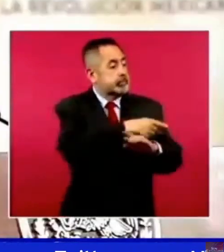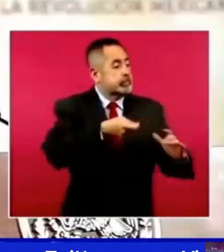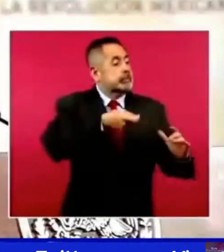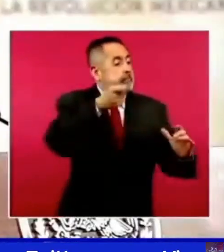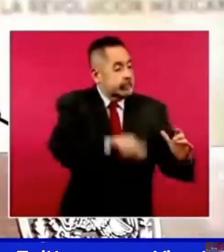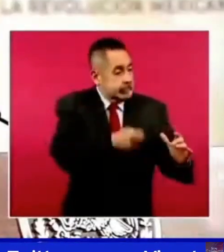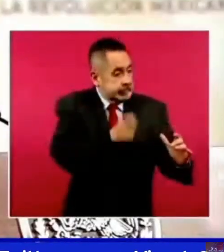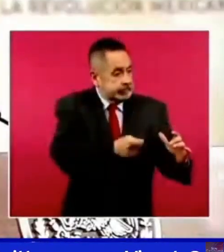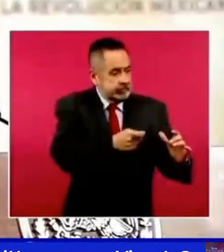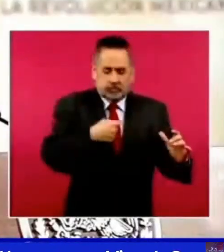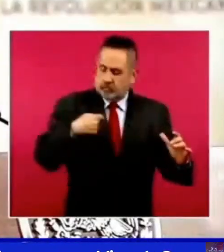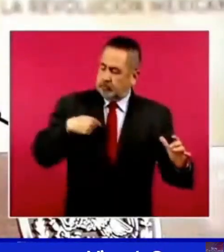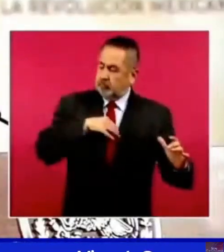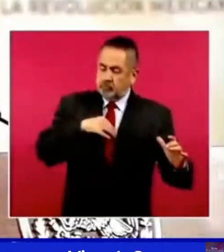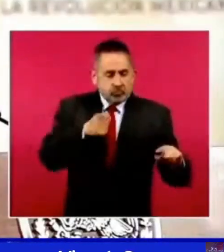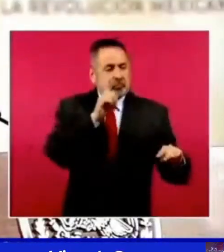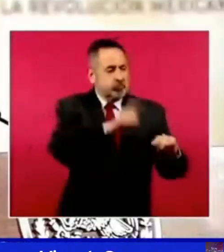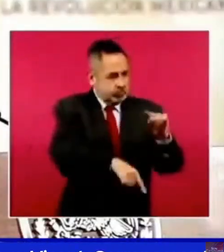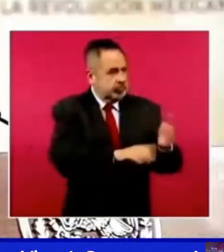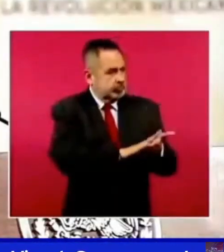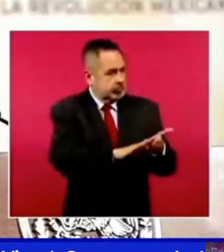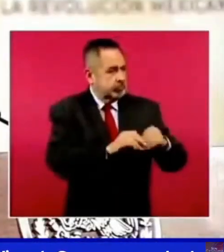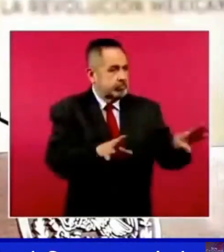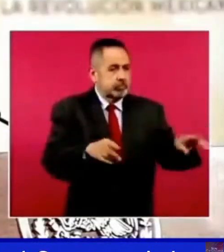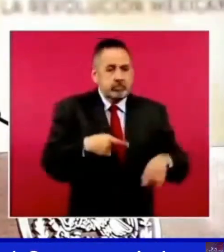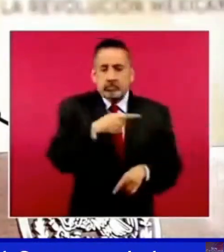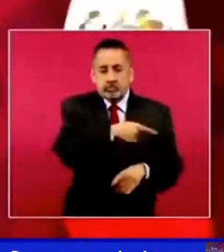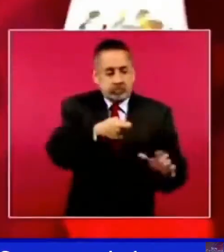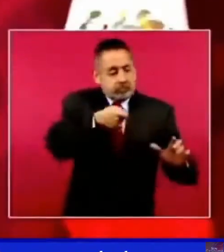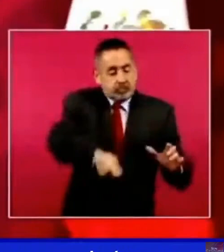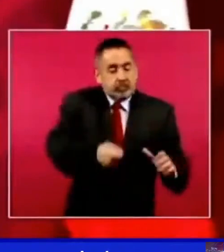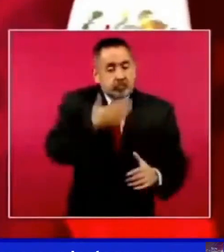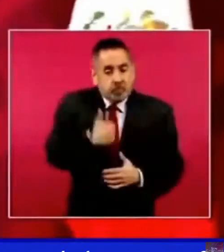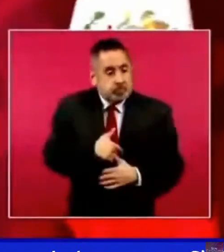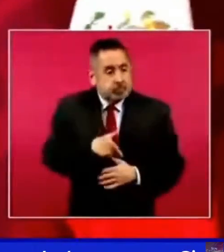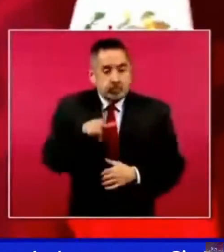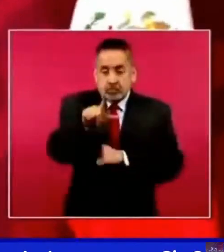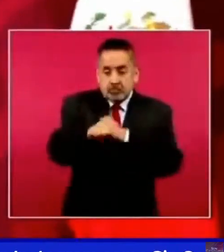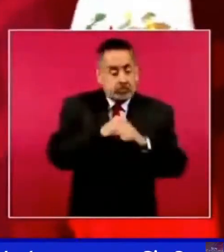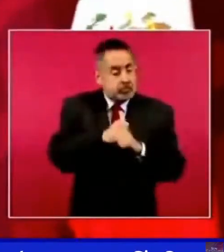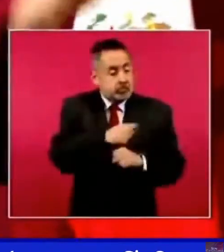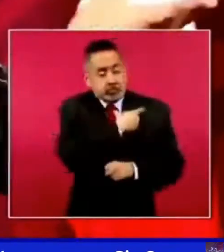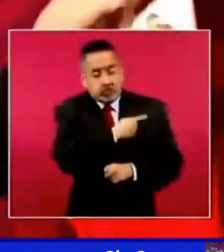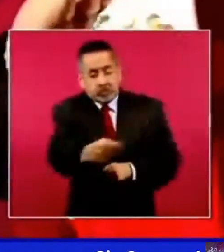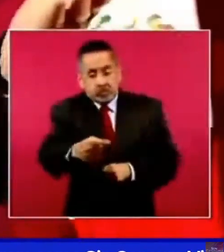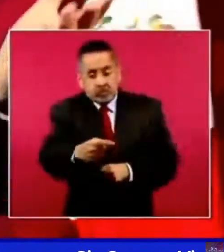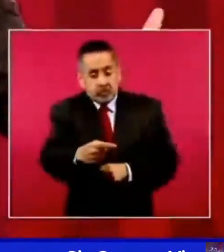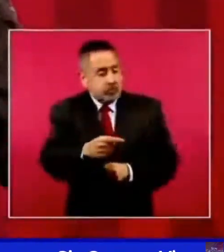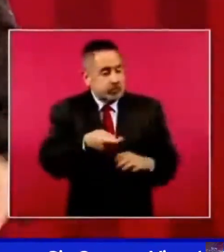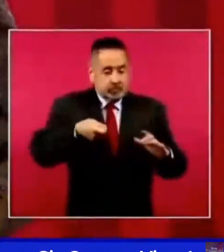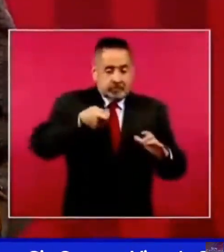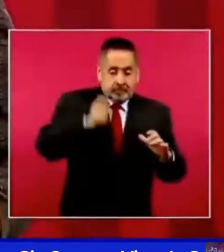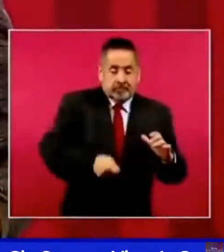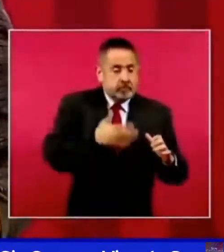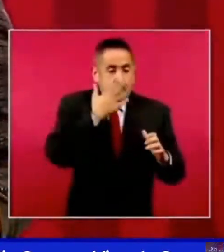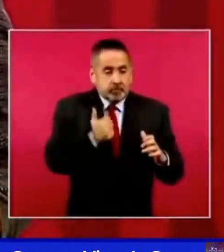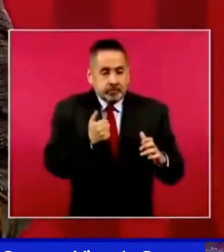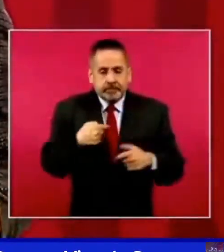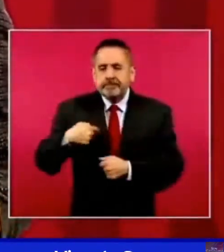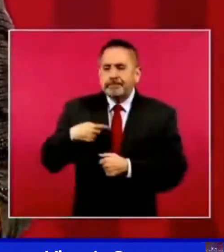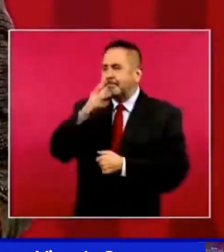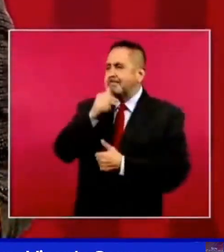Y como este señor lleva 17 años sin sentencia, no puedo hacer nada.